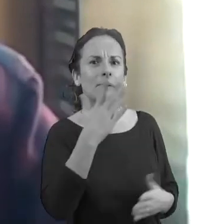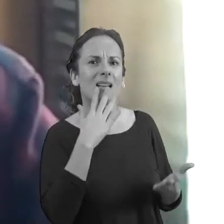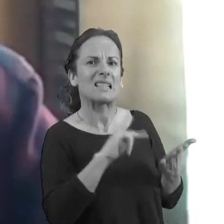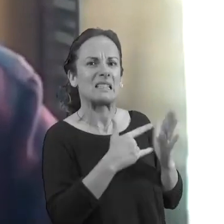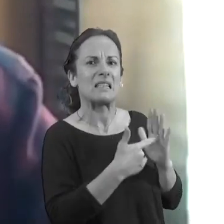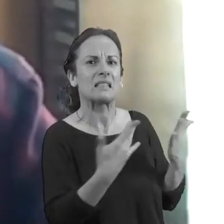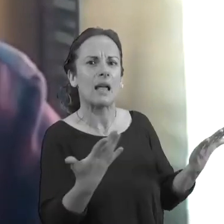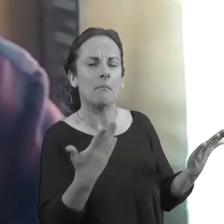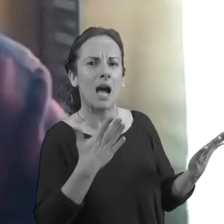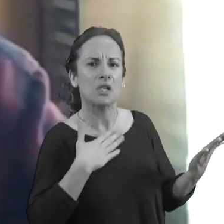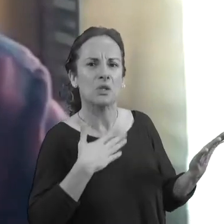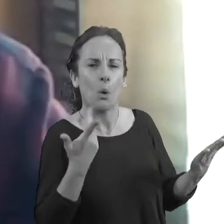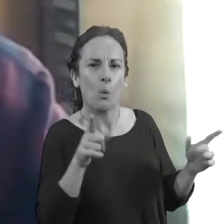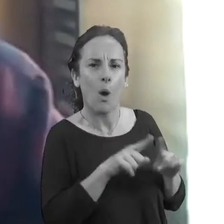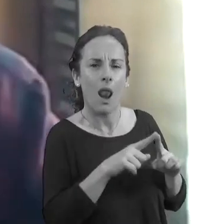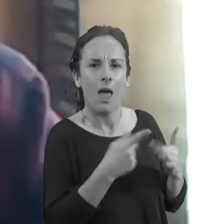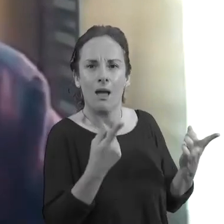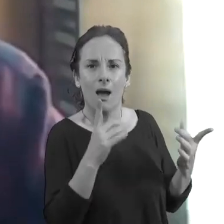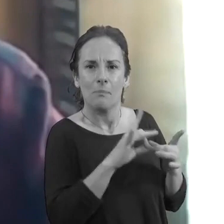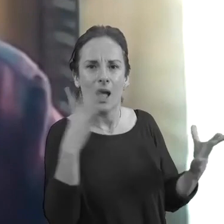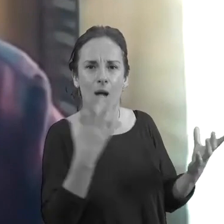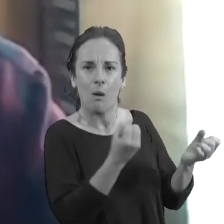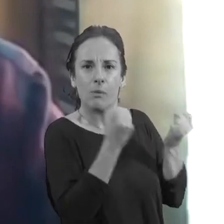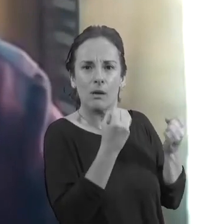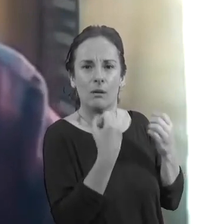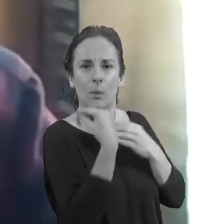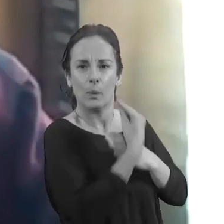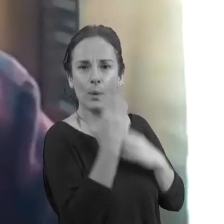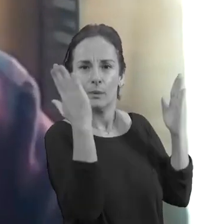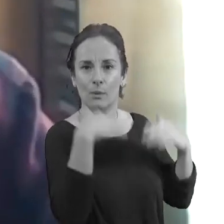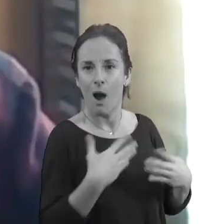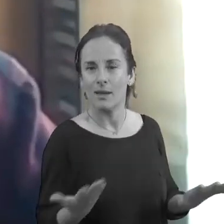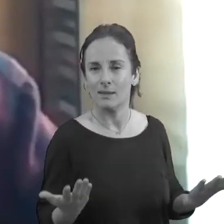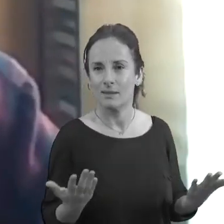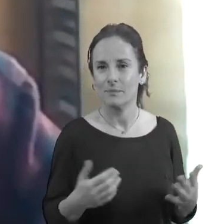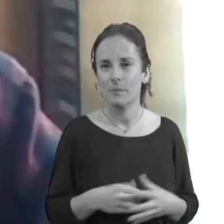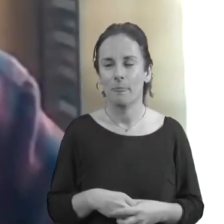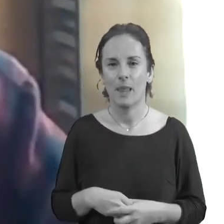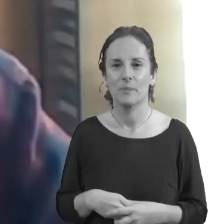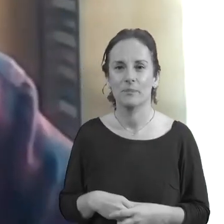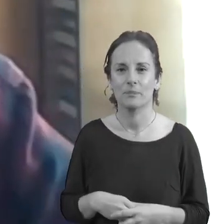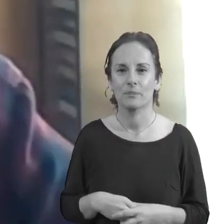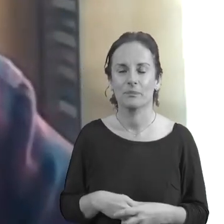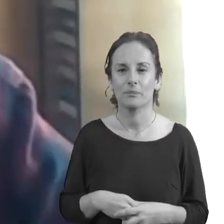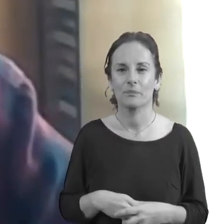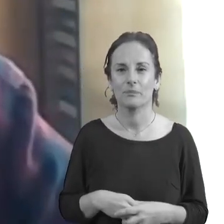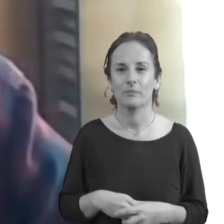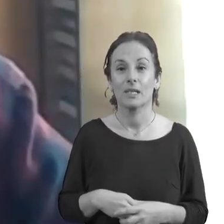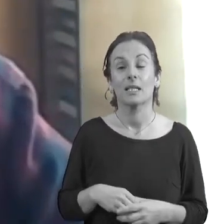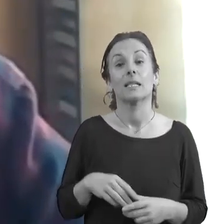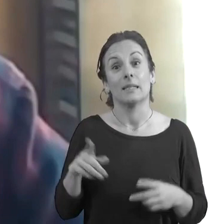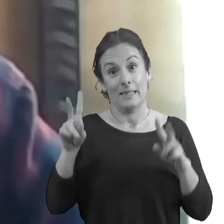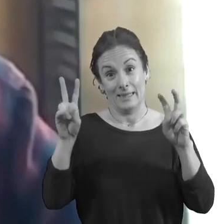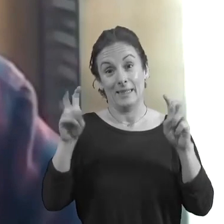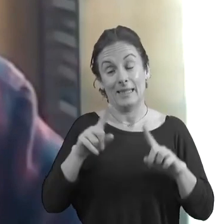Efectivamente. Al hilo de esta cuestión, fíjate, pensando en las maternidades, Claro, es que aquí hay muchas cosas